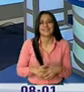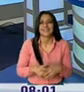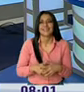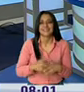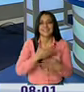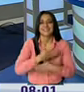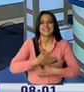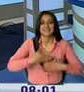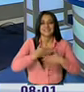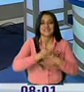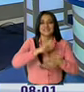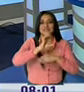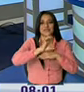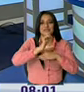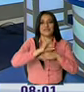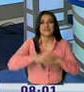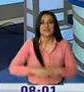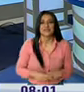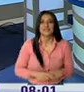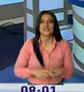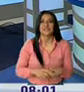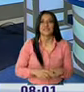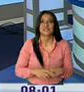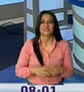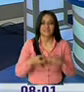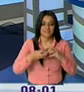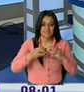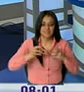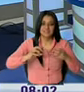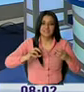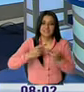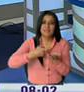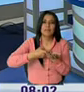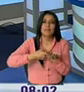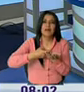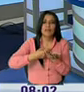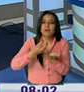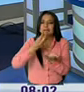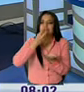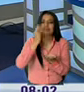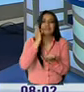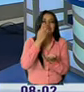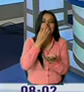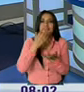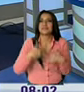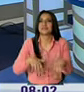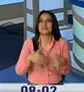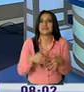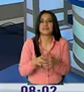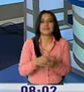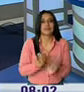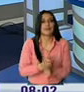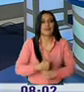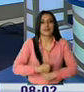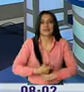Un enrolladito de camarones. Ah, qué rico. ¿Cómo le ve? Tenemos hambre, ¿no?